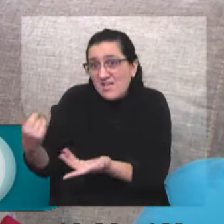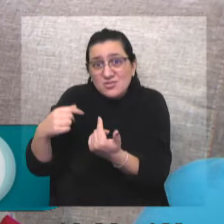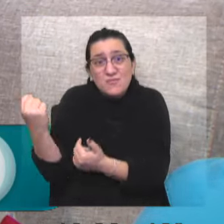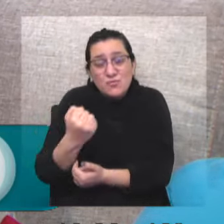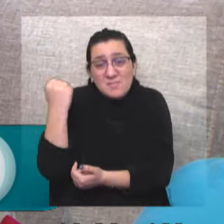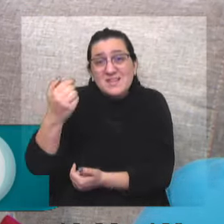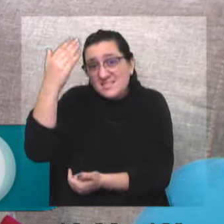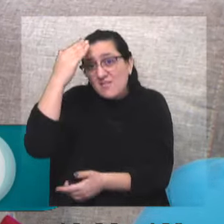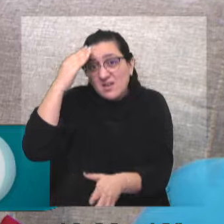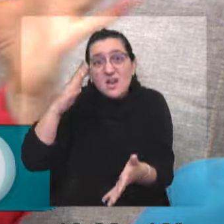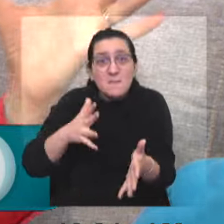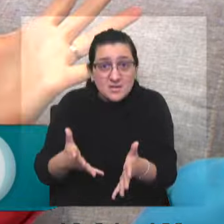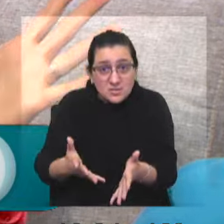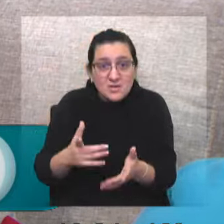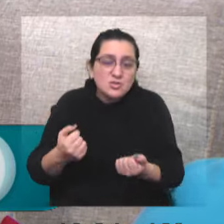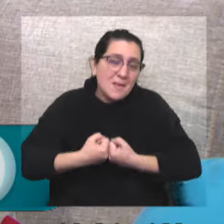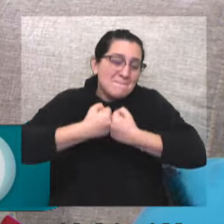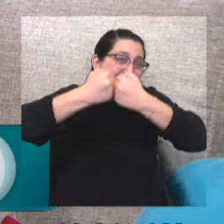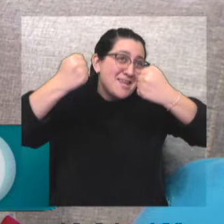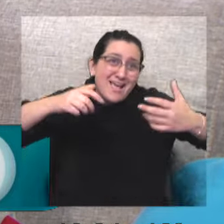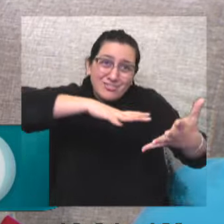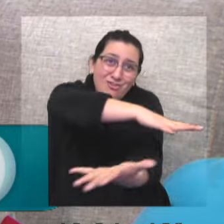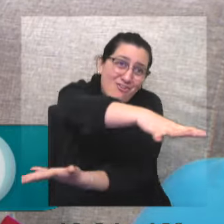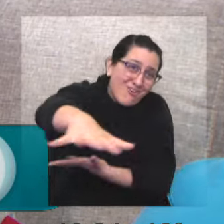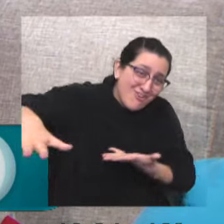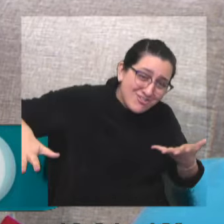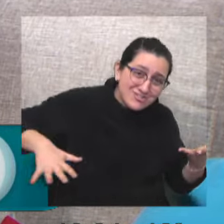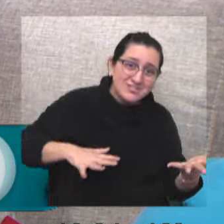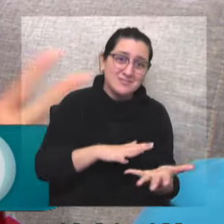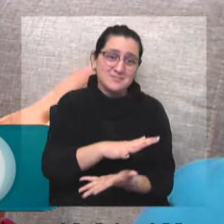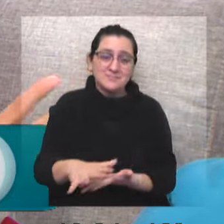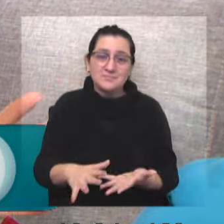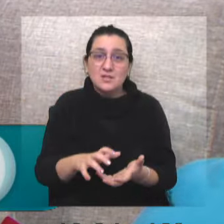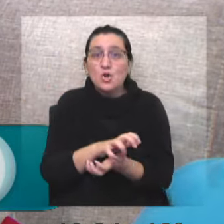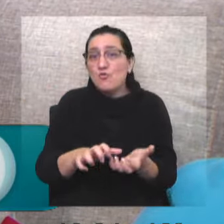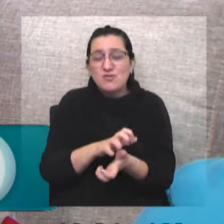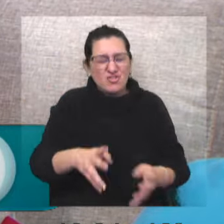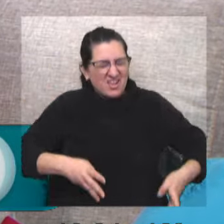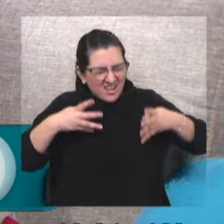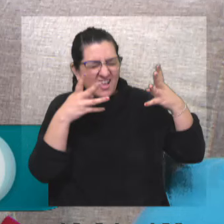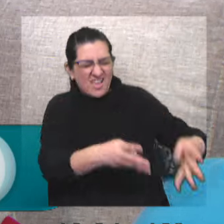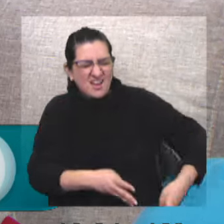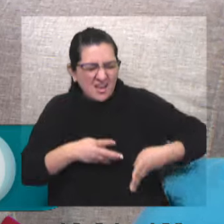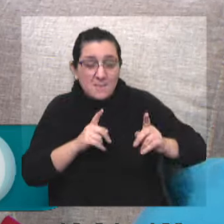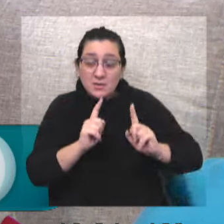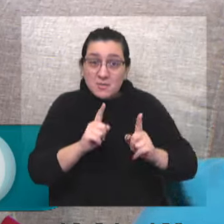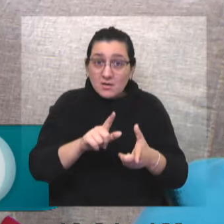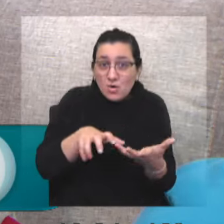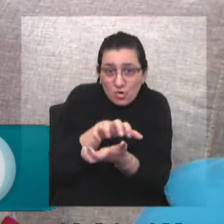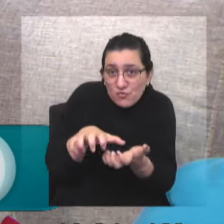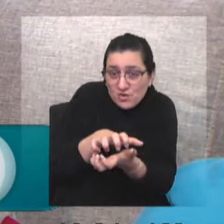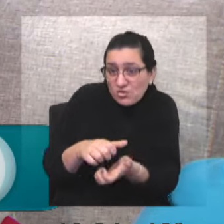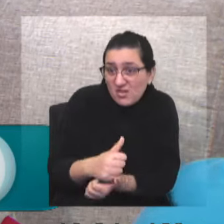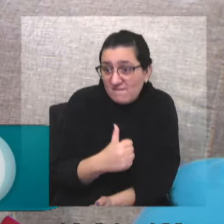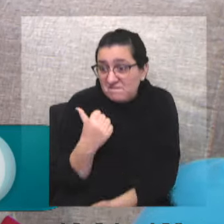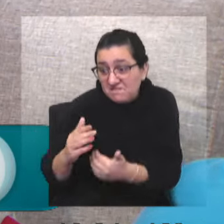estar ahí. Bueno, esto se puede ampliar a todos los, claro, los universos, ¿no? De los conflictos bélicos hasta los conflictos... Lo que le está pasando al de al